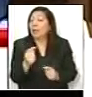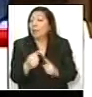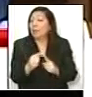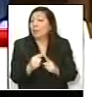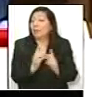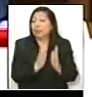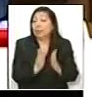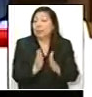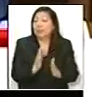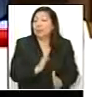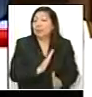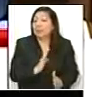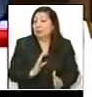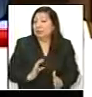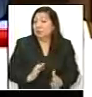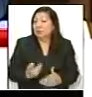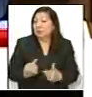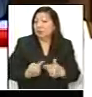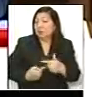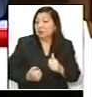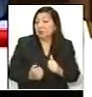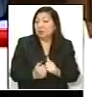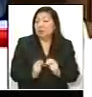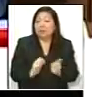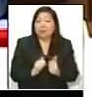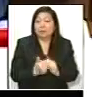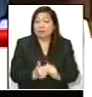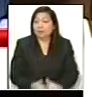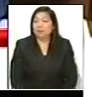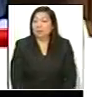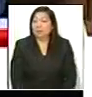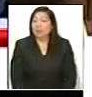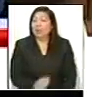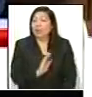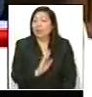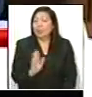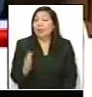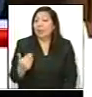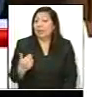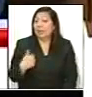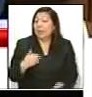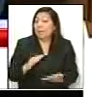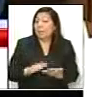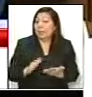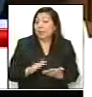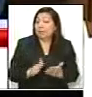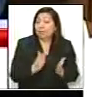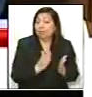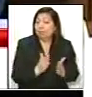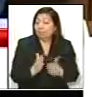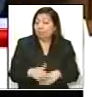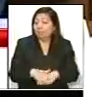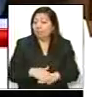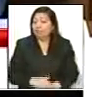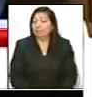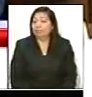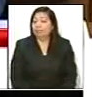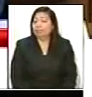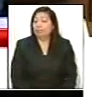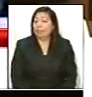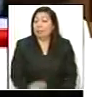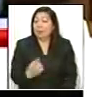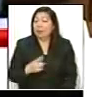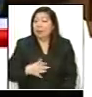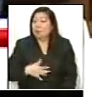diferentes organismos del Estado que participan en la reforma. Y ellos tienen una licencia en sus organismos para